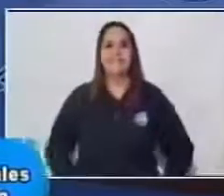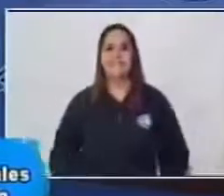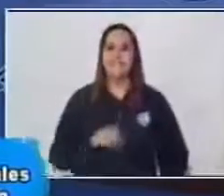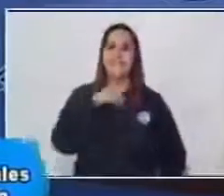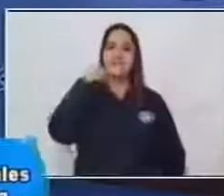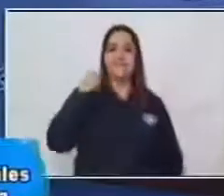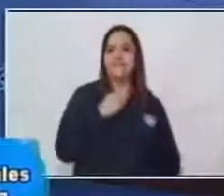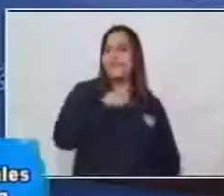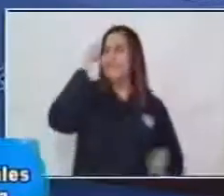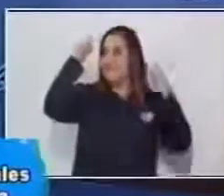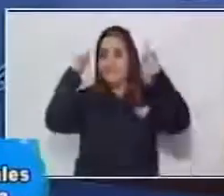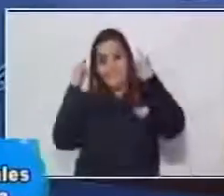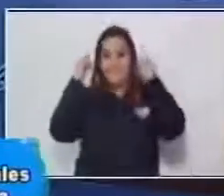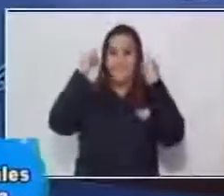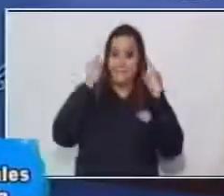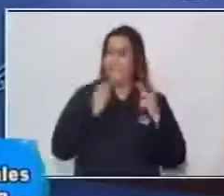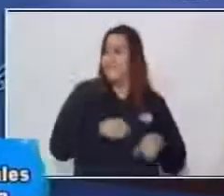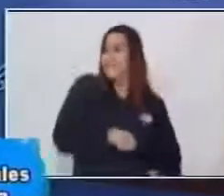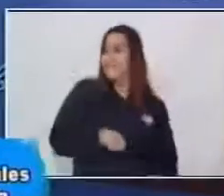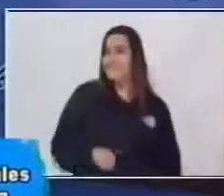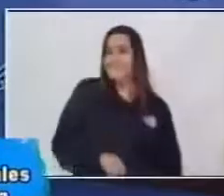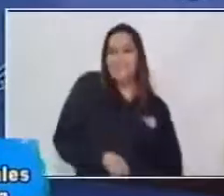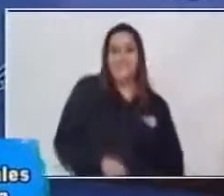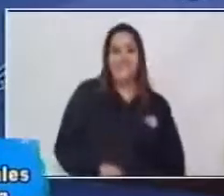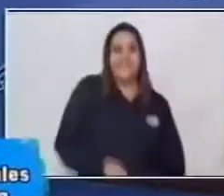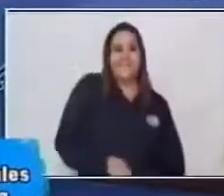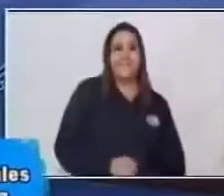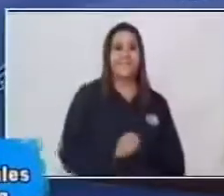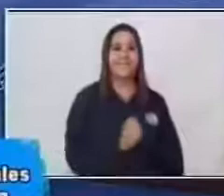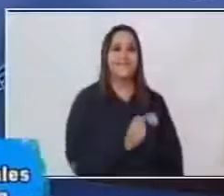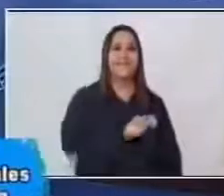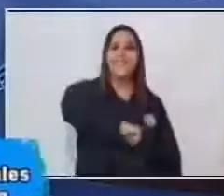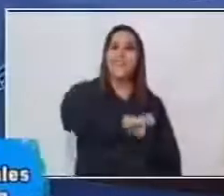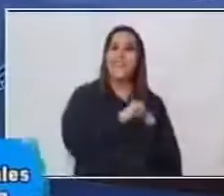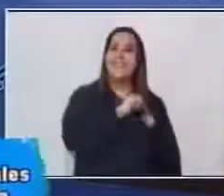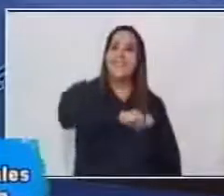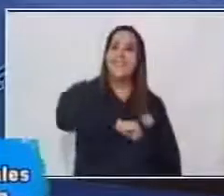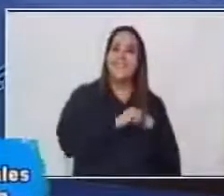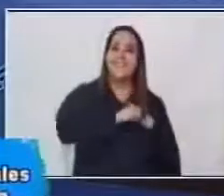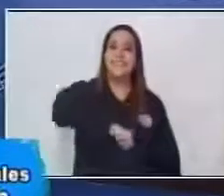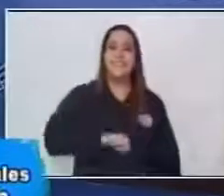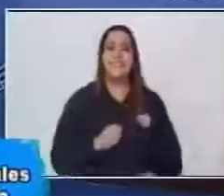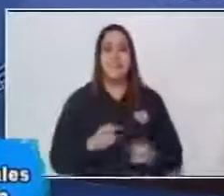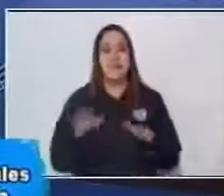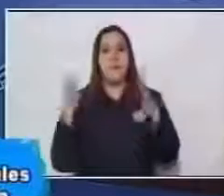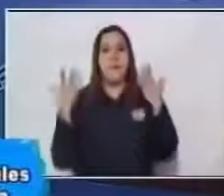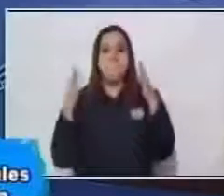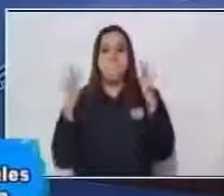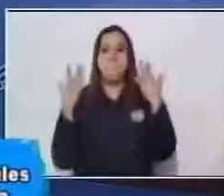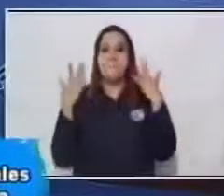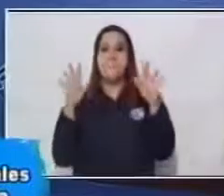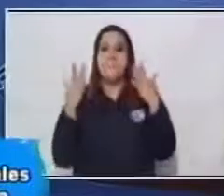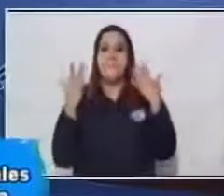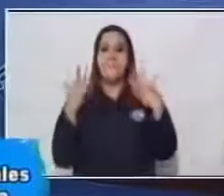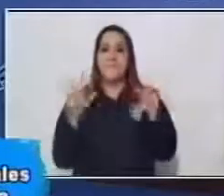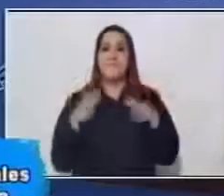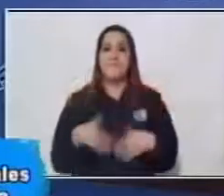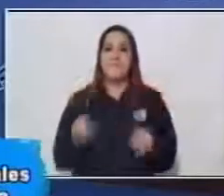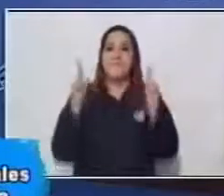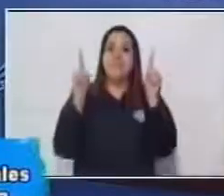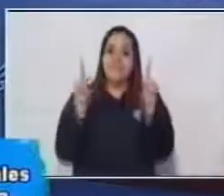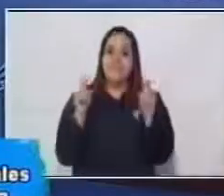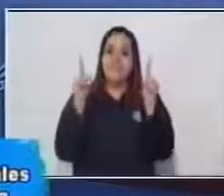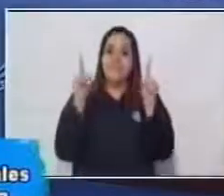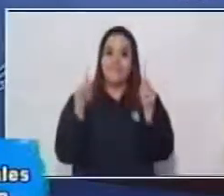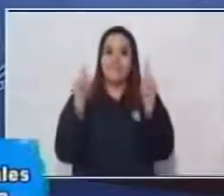cola, con la cabeza, cabeza, con hombro, hombro, codo, codo, codo, con la mano, mano, mano,